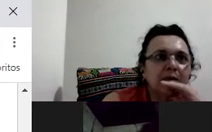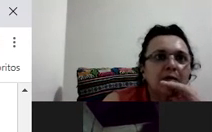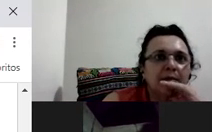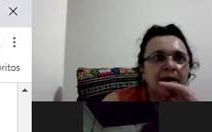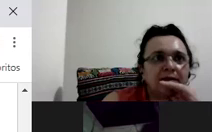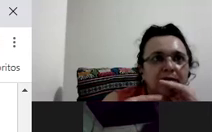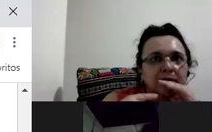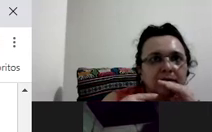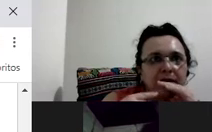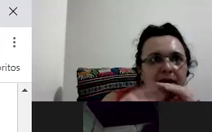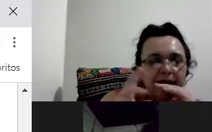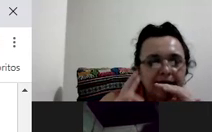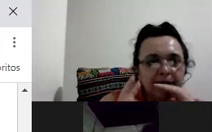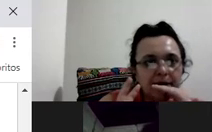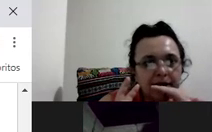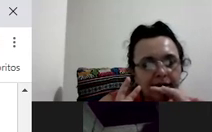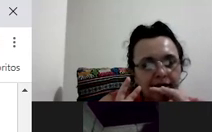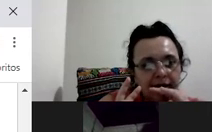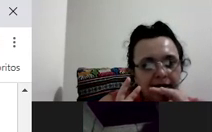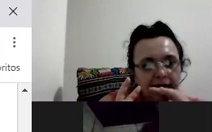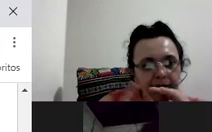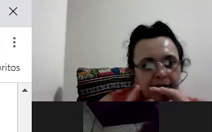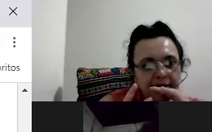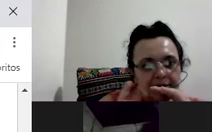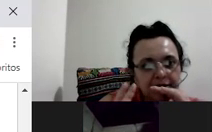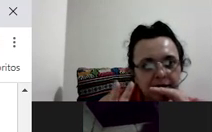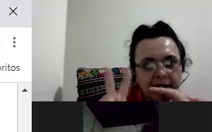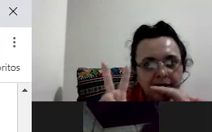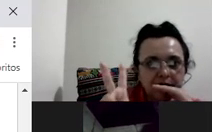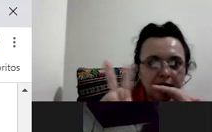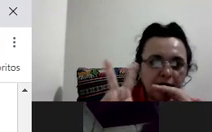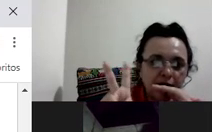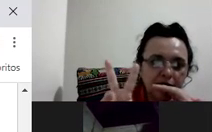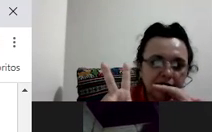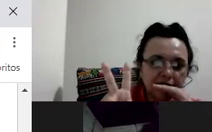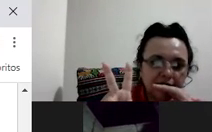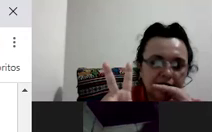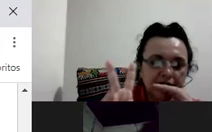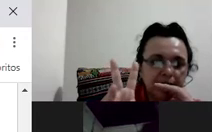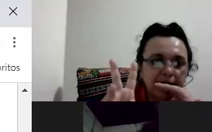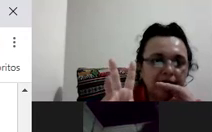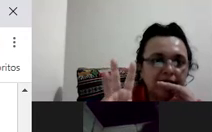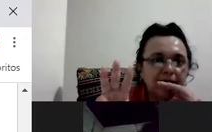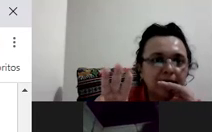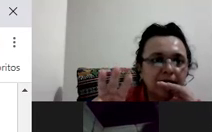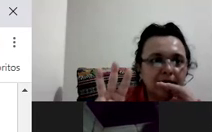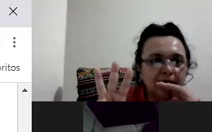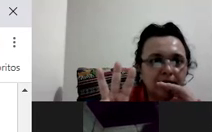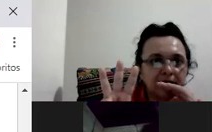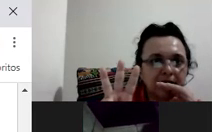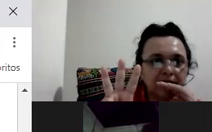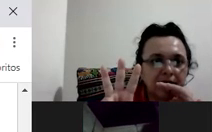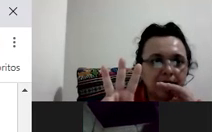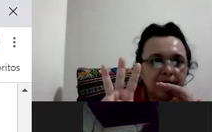cuando estamos comparando, digamos que el comparativo está comparando solo dos cosas. Y el superlativo es ya